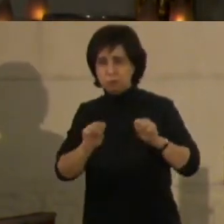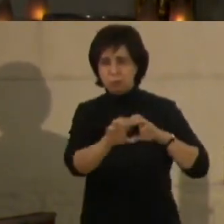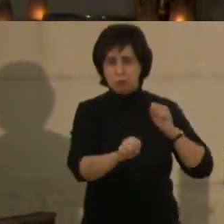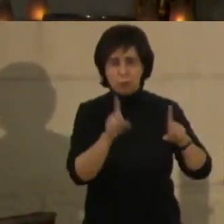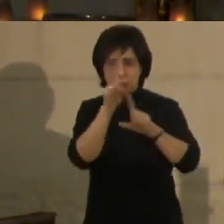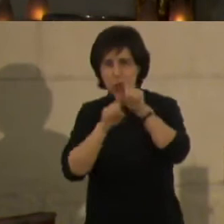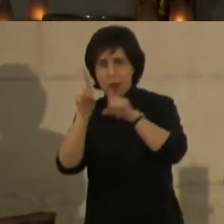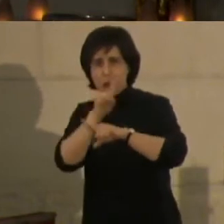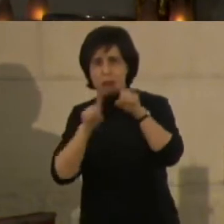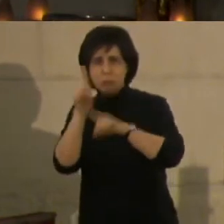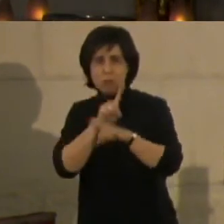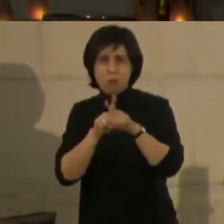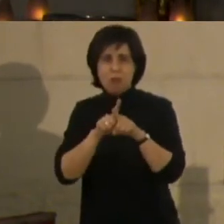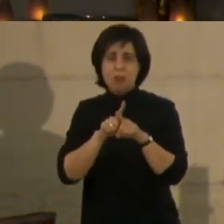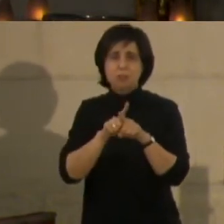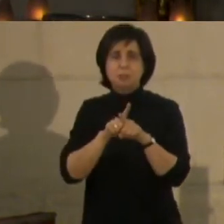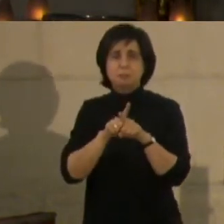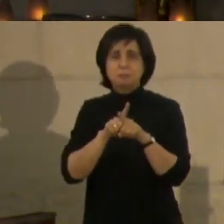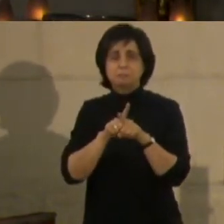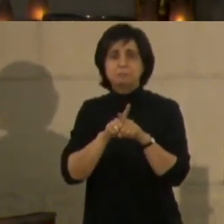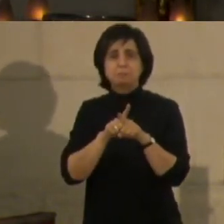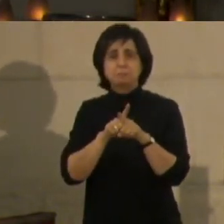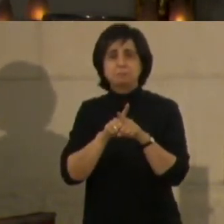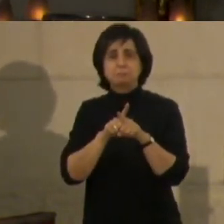las preocupaciones.